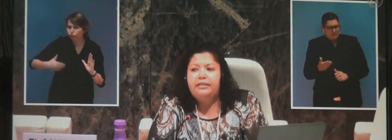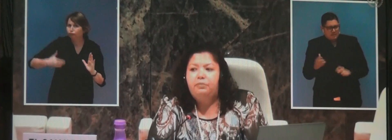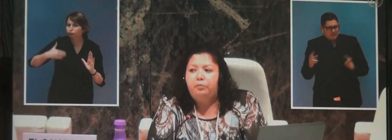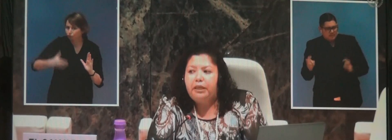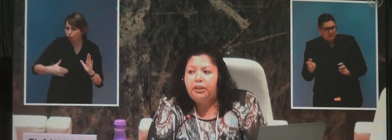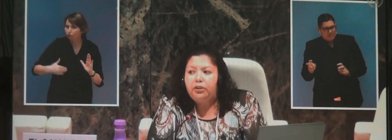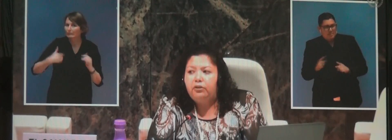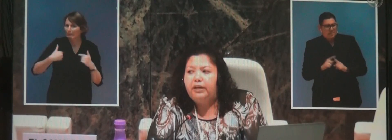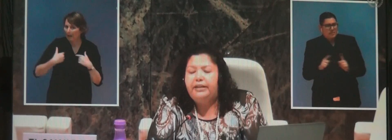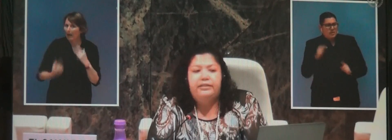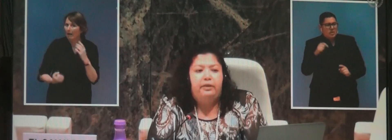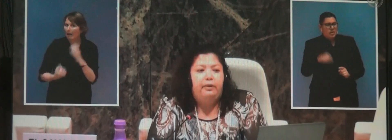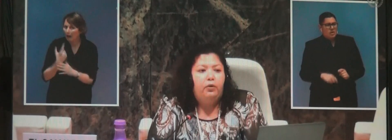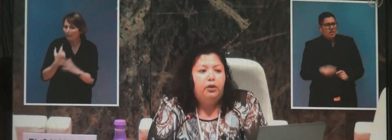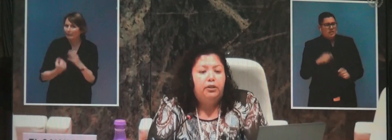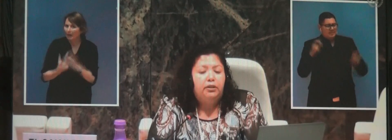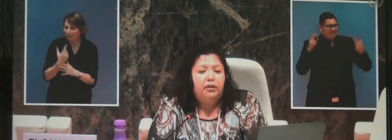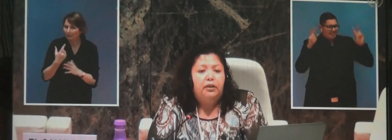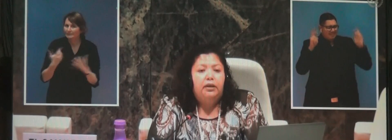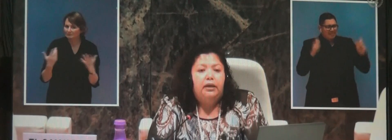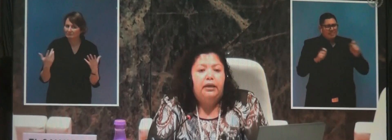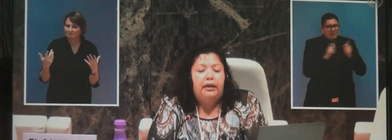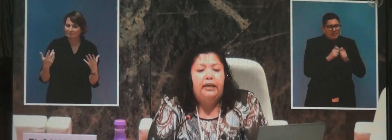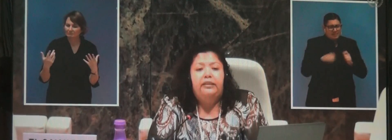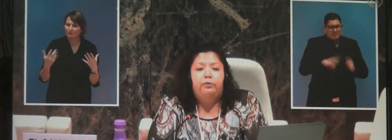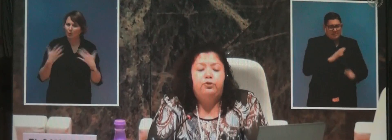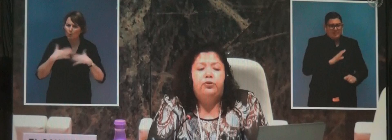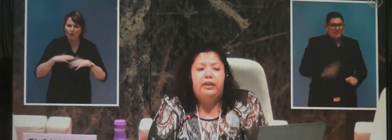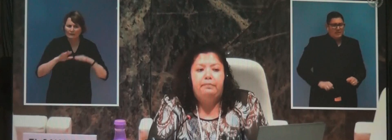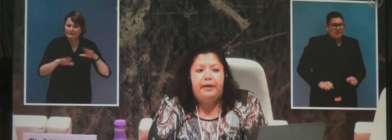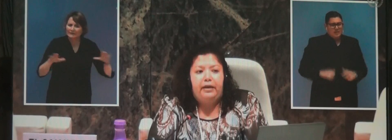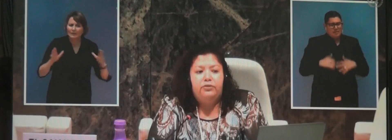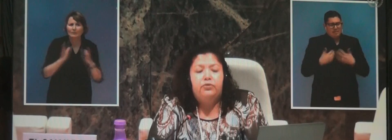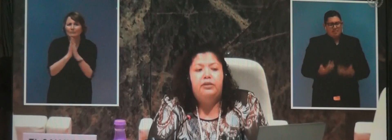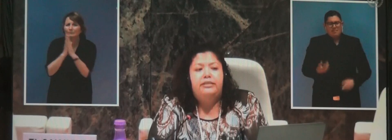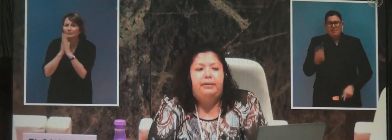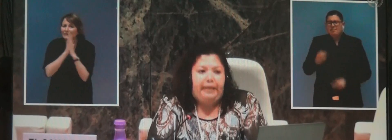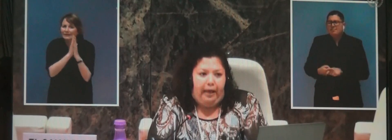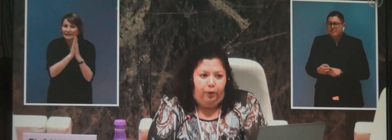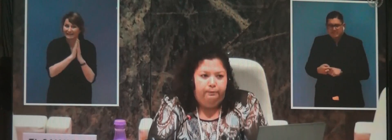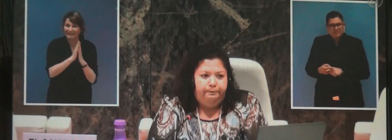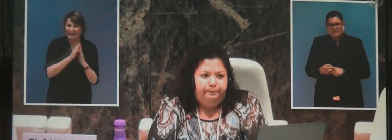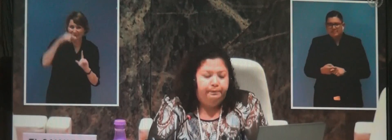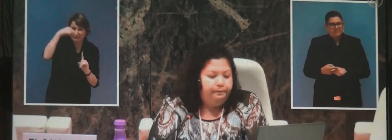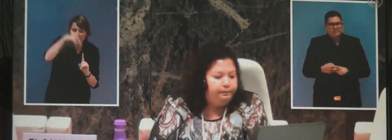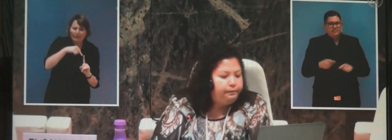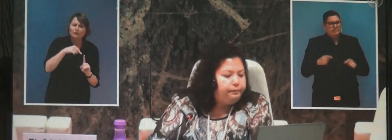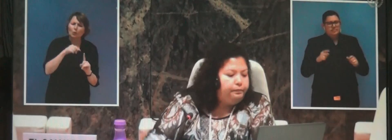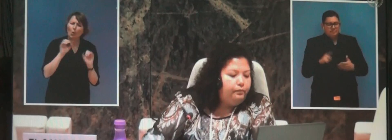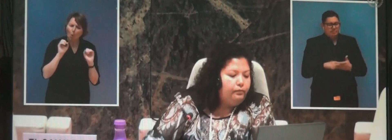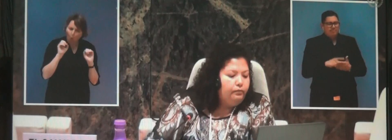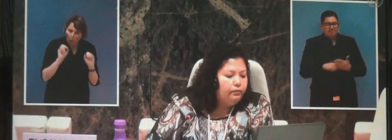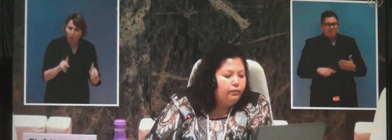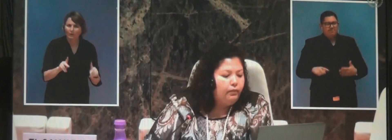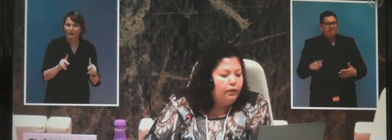en este momento en El Salvador la interrupción del embarazo está penado.